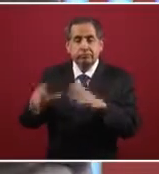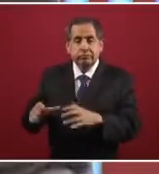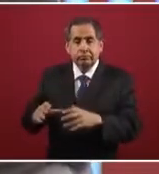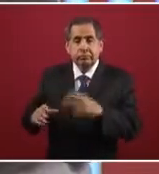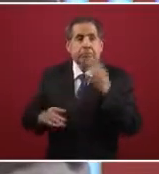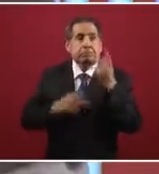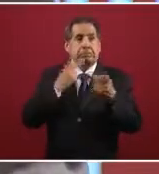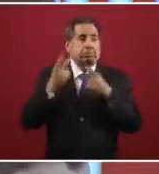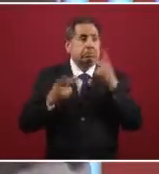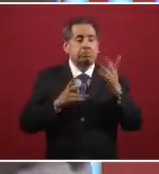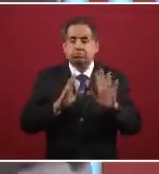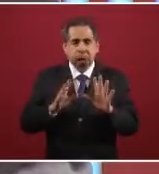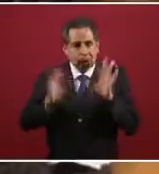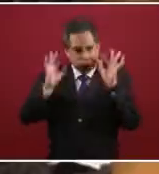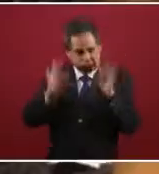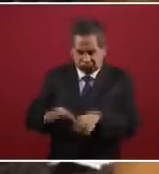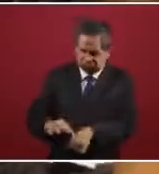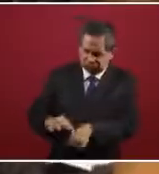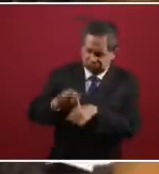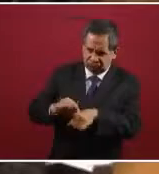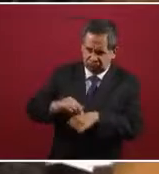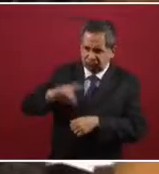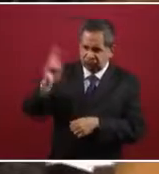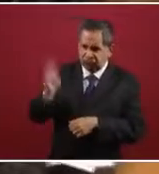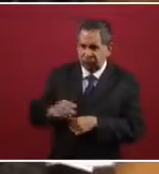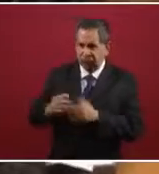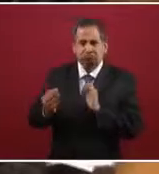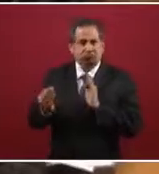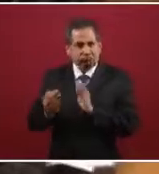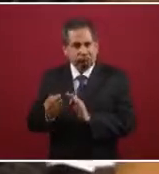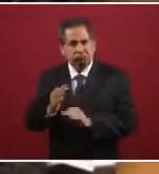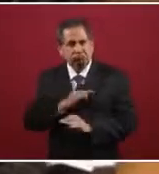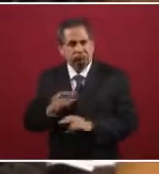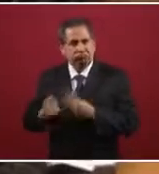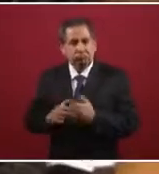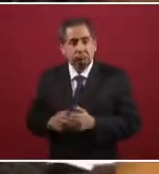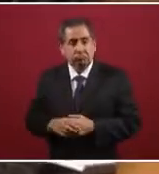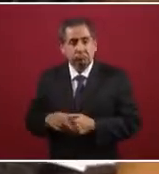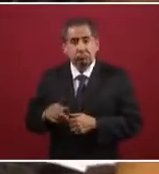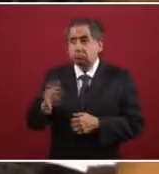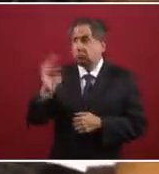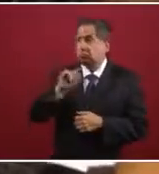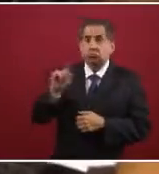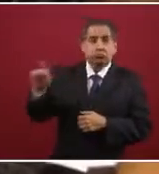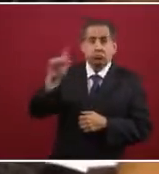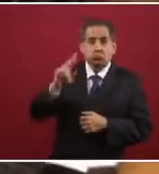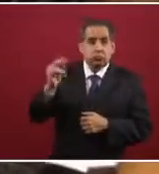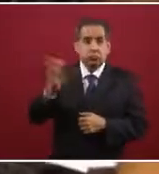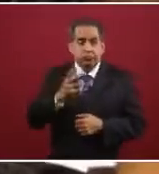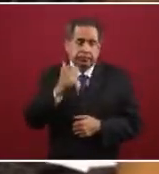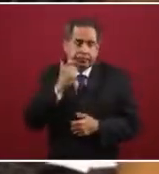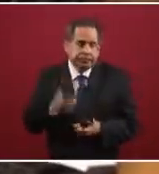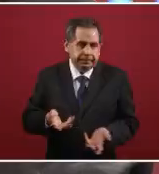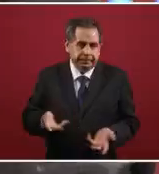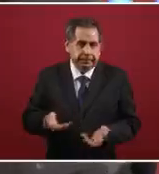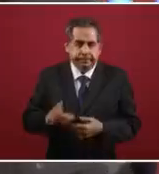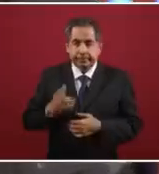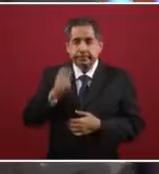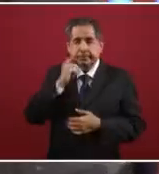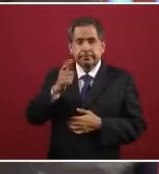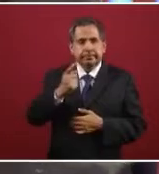rollo, es una opción en el corto plazo. Y si no se hace es porque no quieren. Y si no quieren,